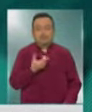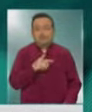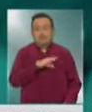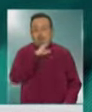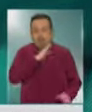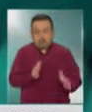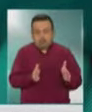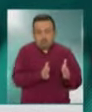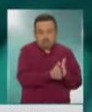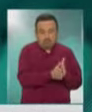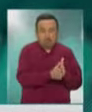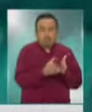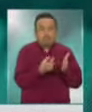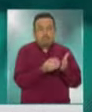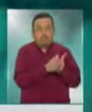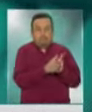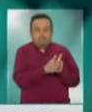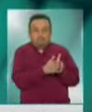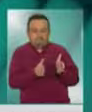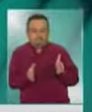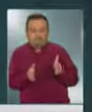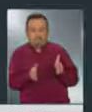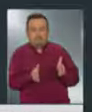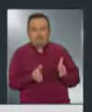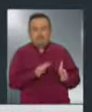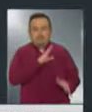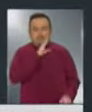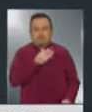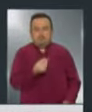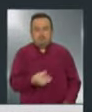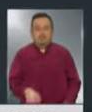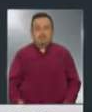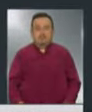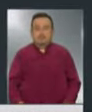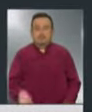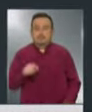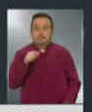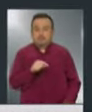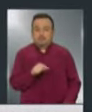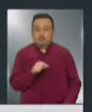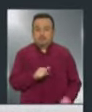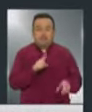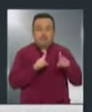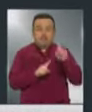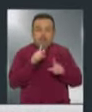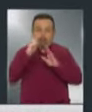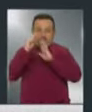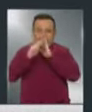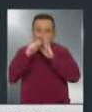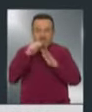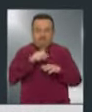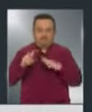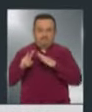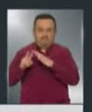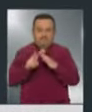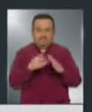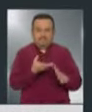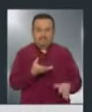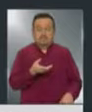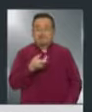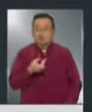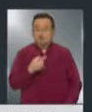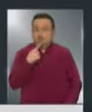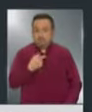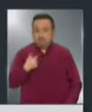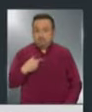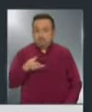la cama que estaba pegada, tuvimos que alejar las camas de las paredes. Bueno, eso es alguno de los videos que captaron los vecinos, porque la verdad que